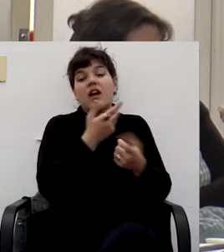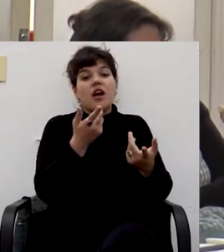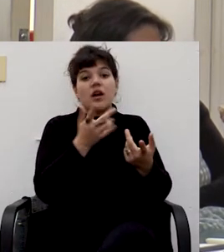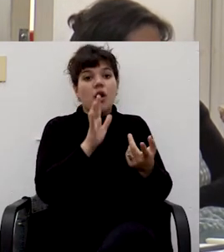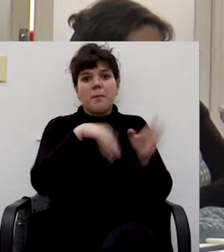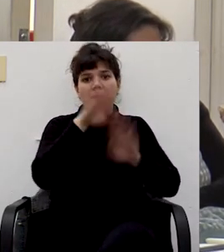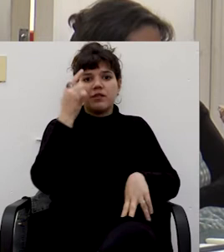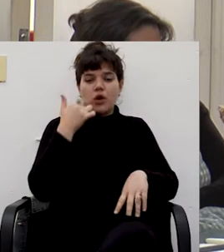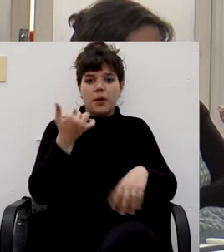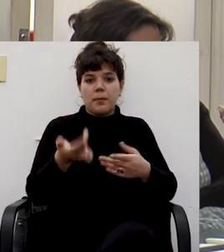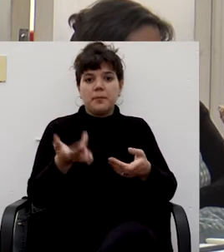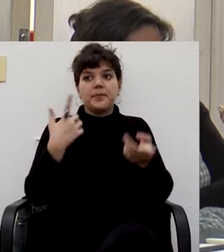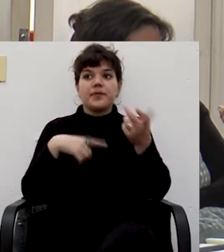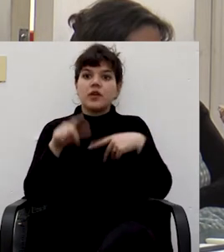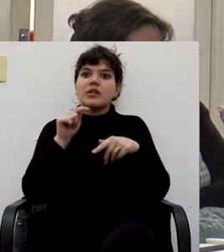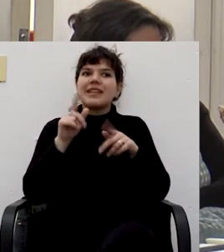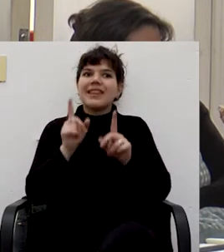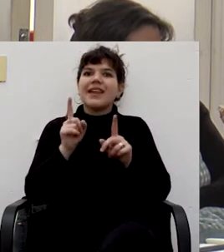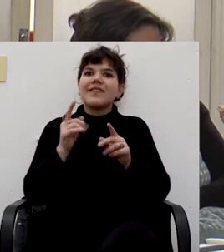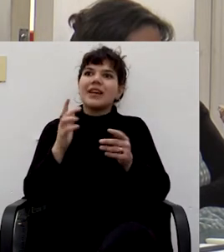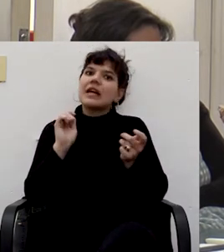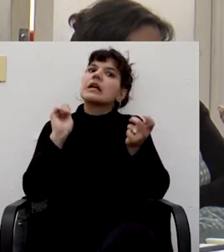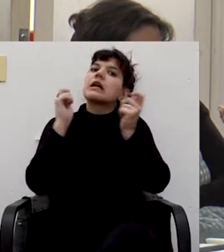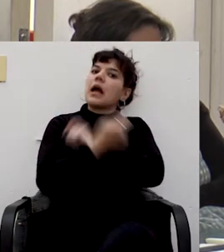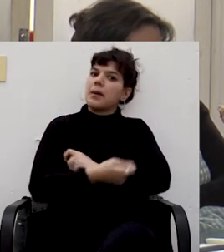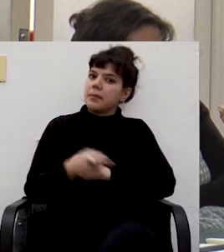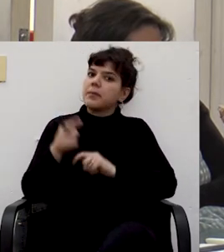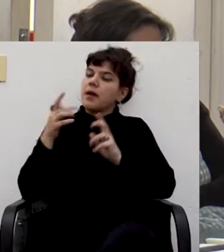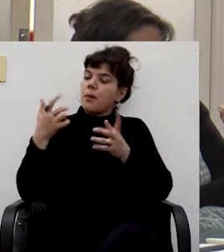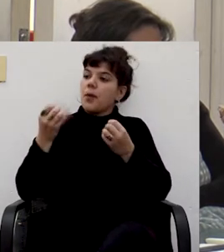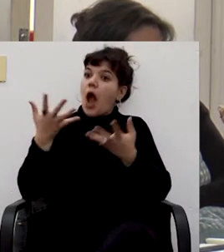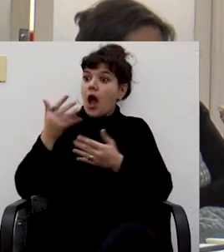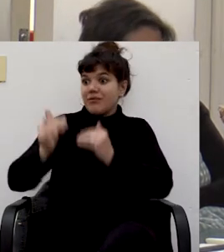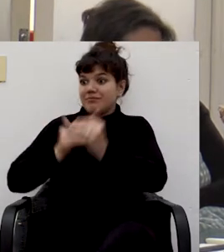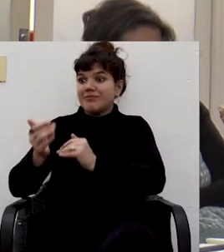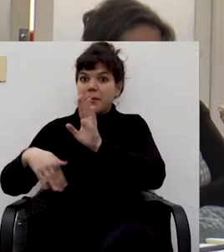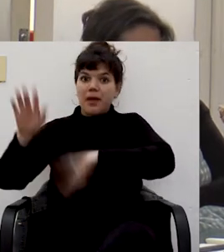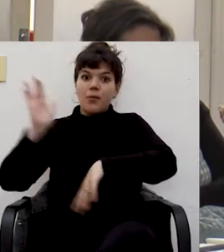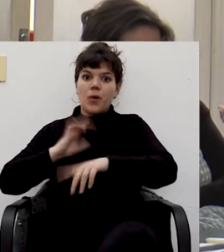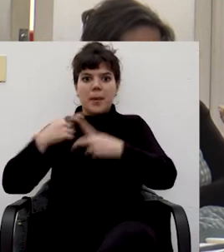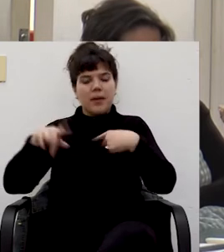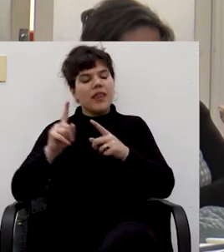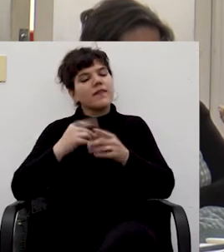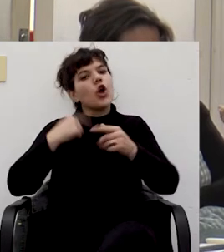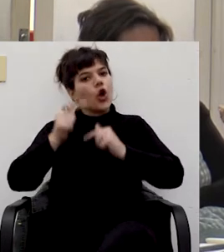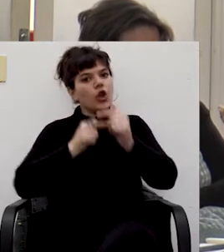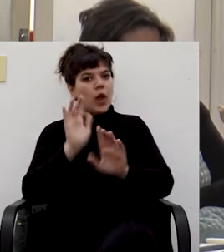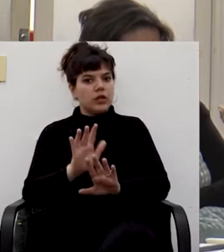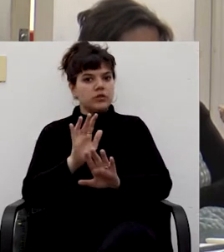¿no? Hay una feminización de la universidad importante. Bueno, el tema de los sistemas de